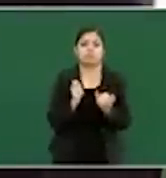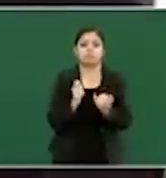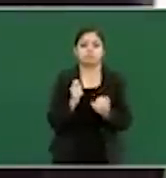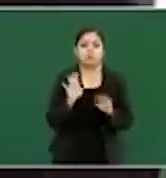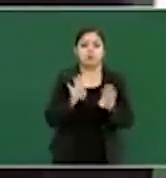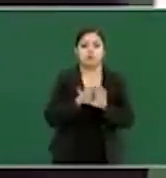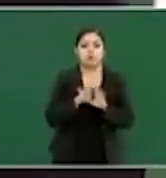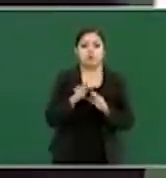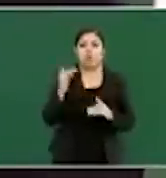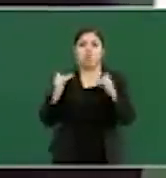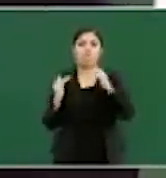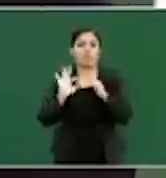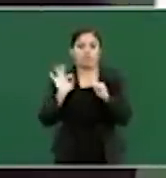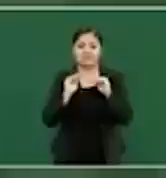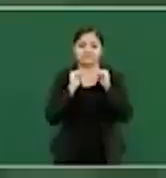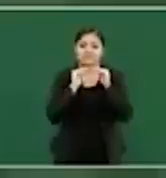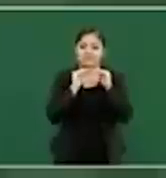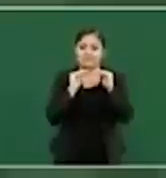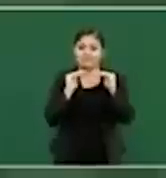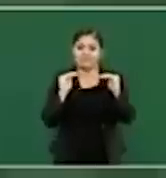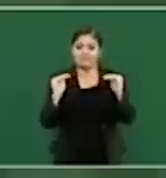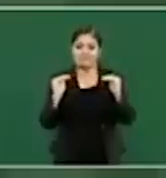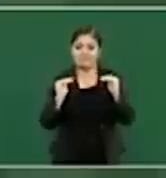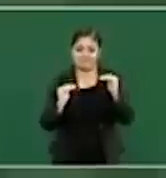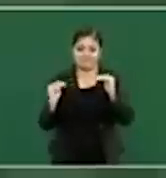porque también